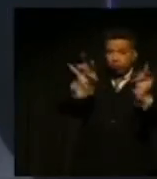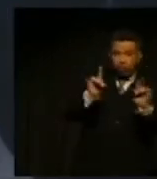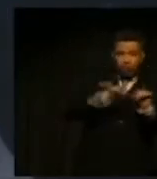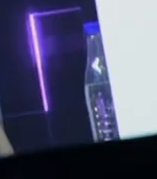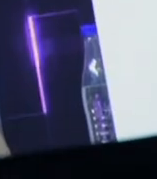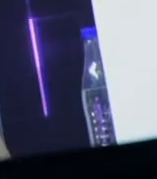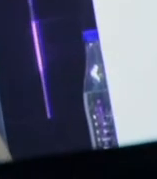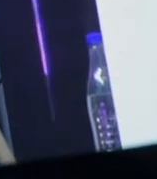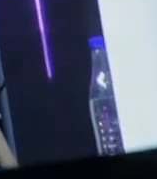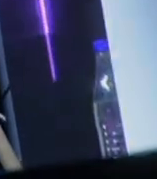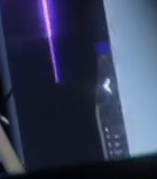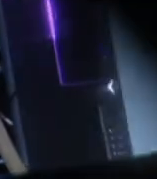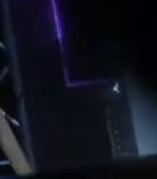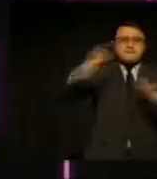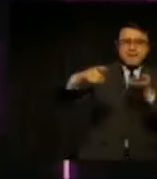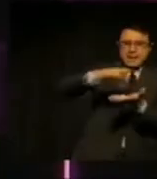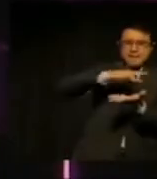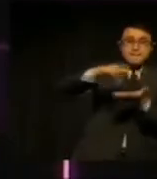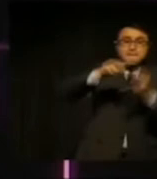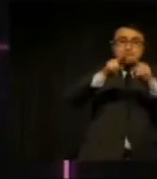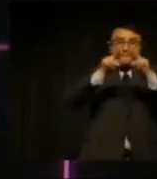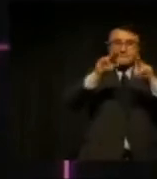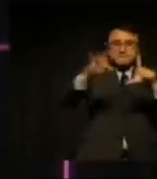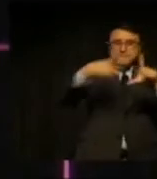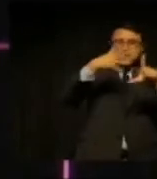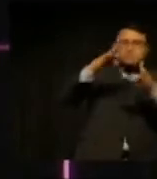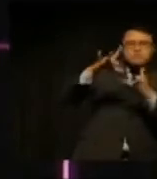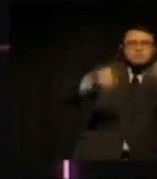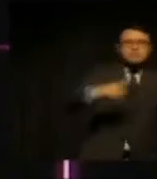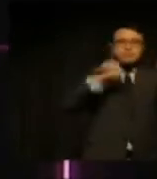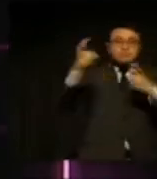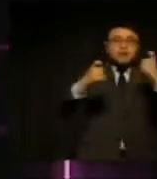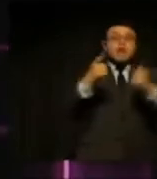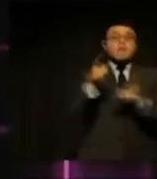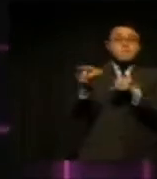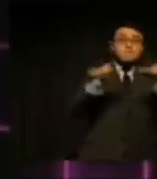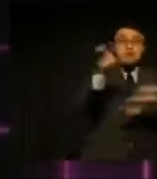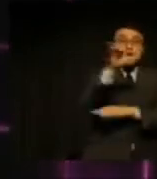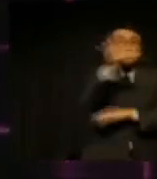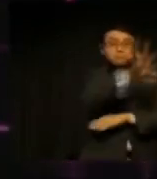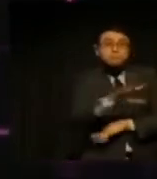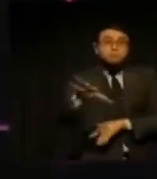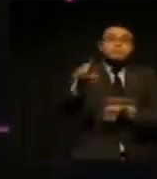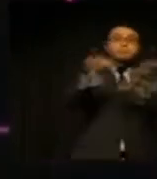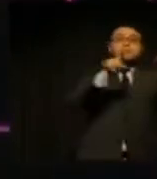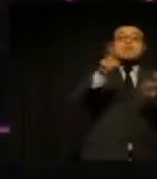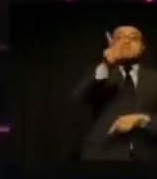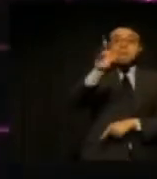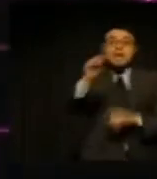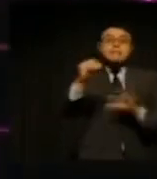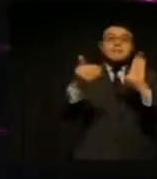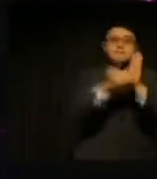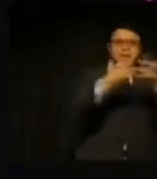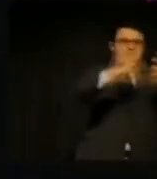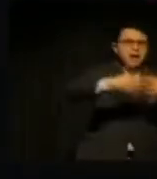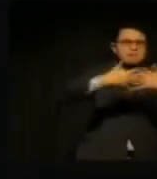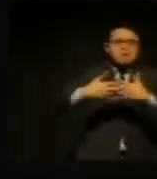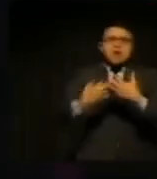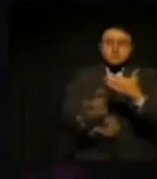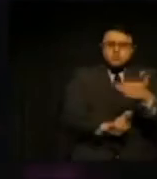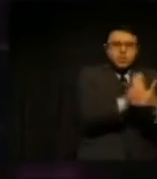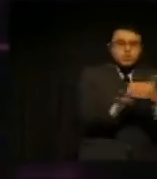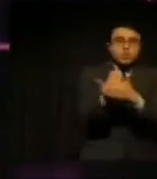representa emprendimiento queremos ya cerca de 20.000 pequeños negocios en el país de emprendedores en los cuales estamos